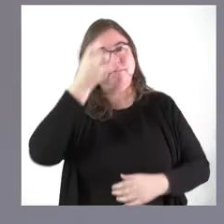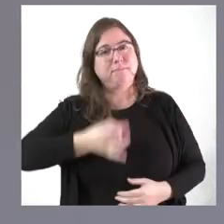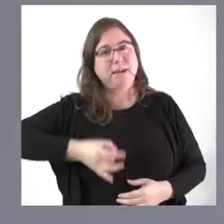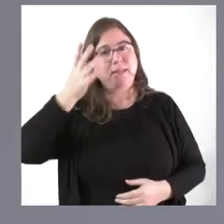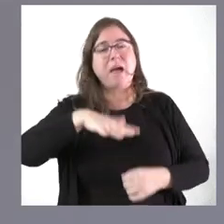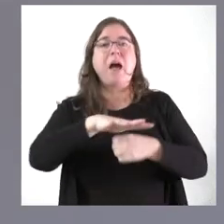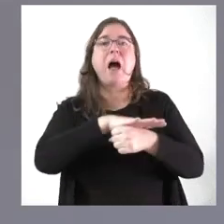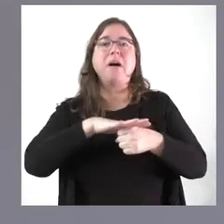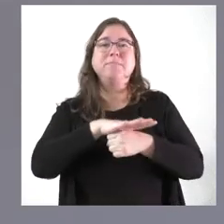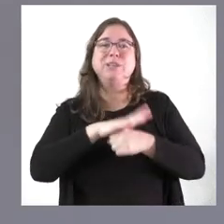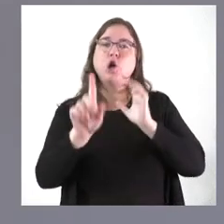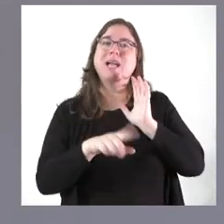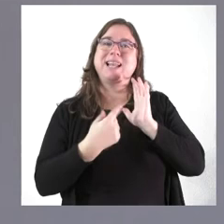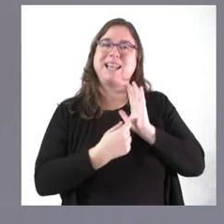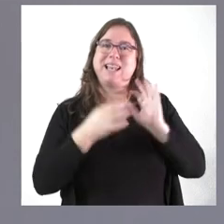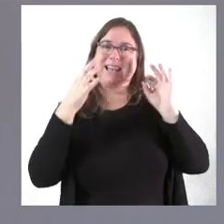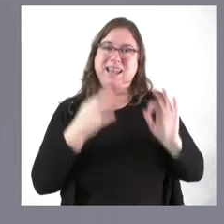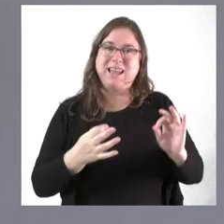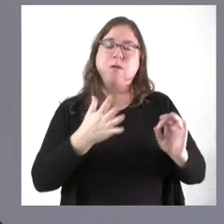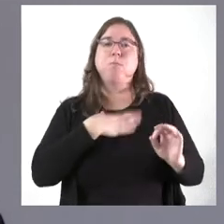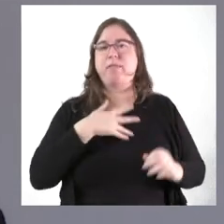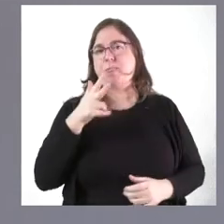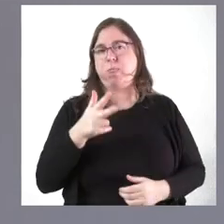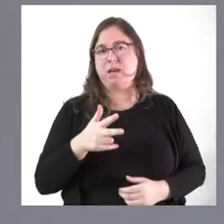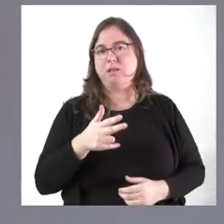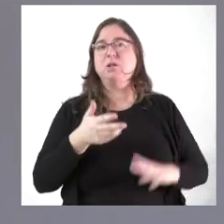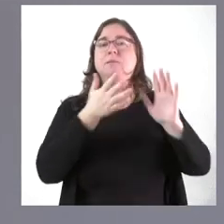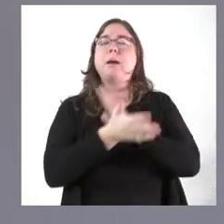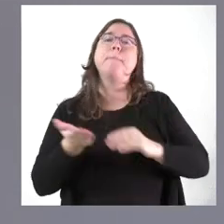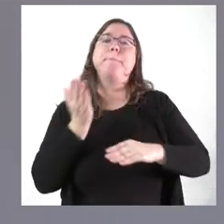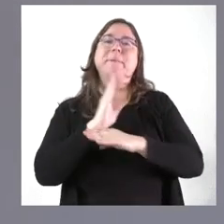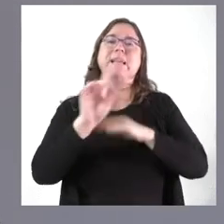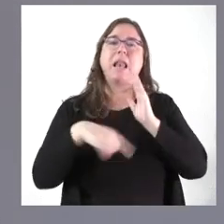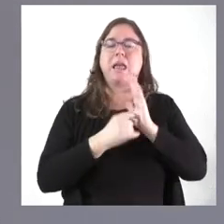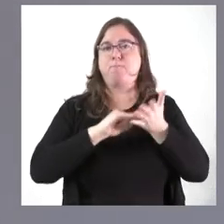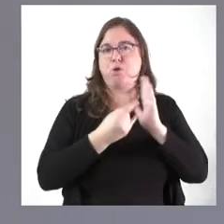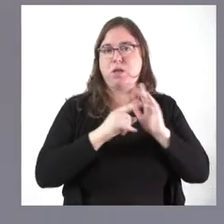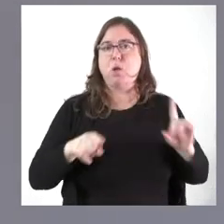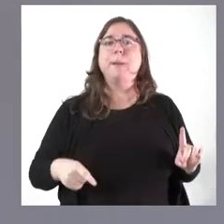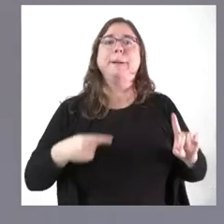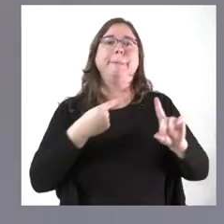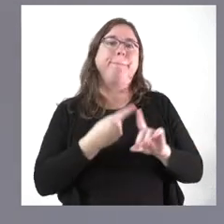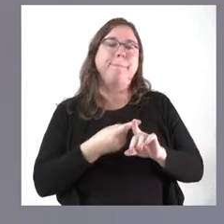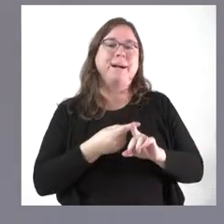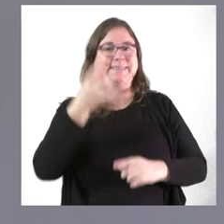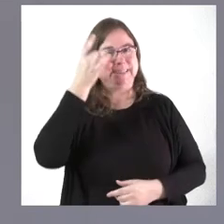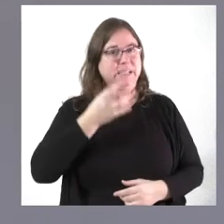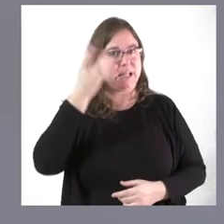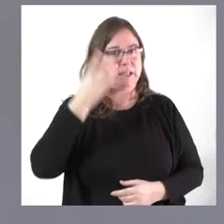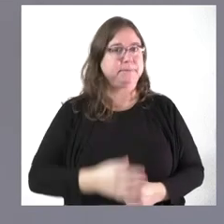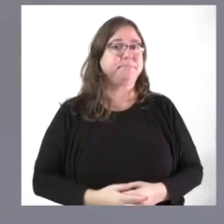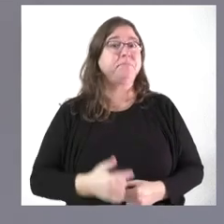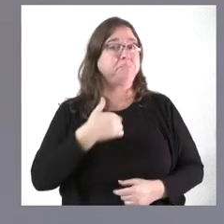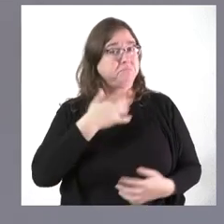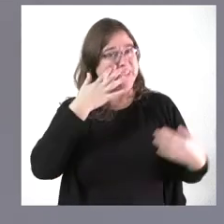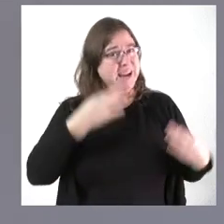en el ámbito legislativo nos puede corresponder que es la presentación de proyectos de ley la presentación muchas iniciativas que hemos planteado y yo